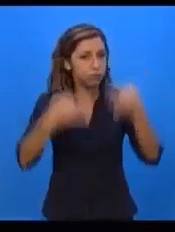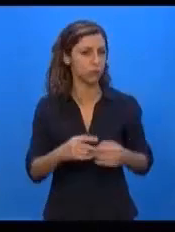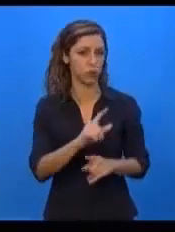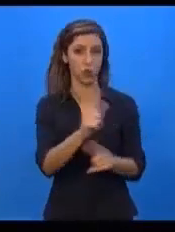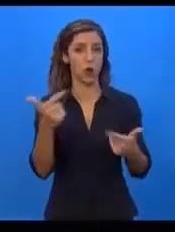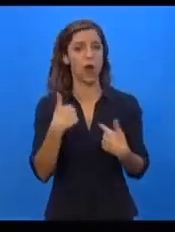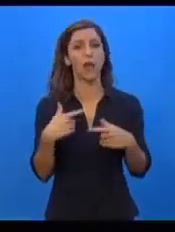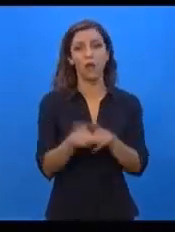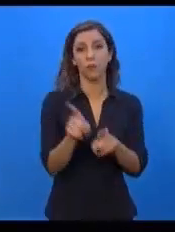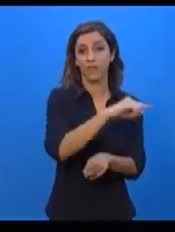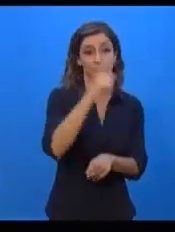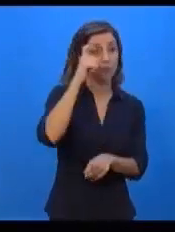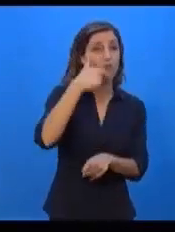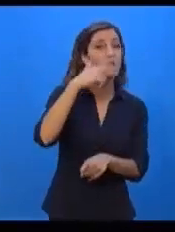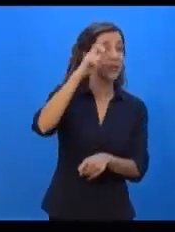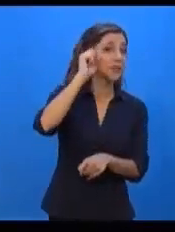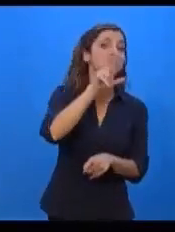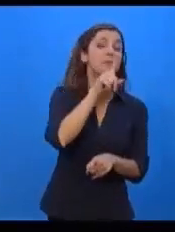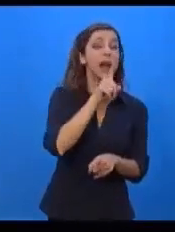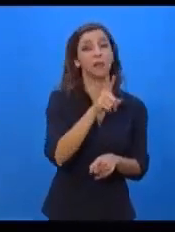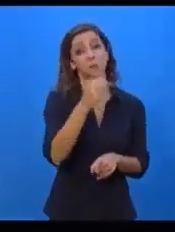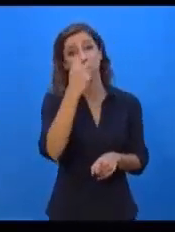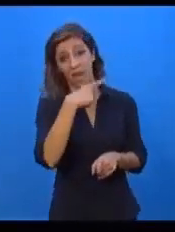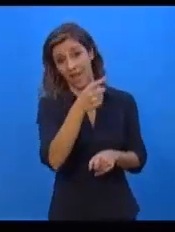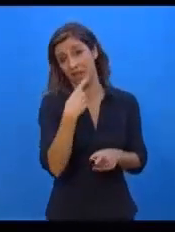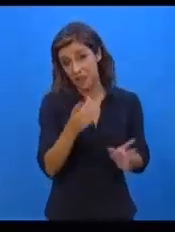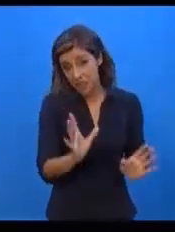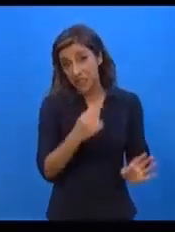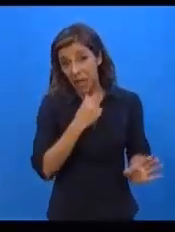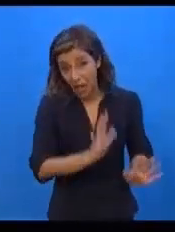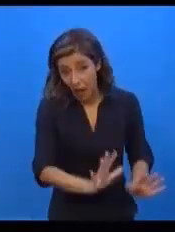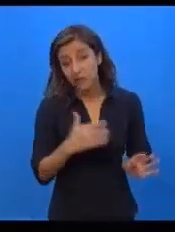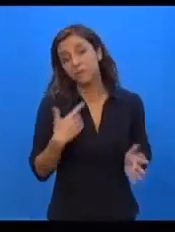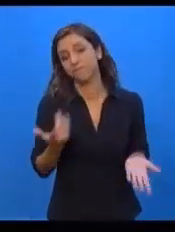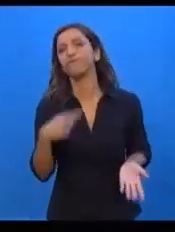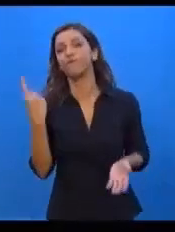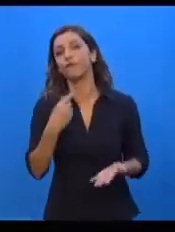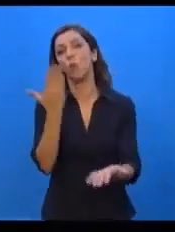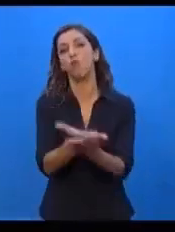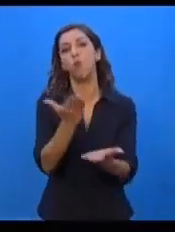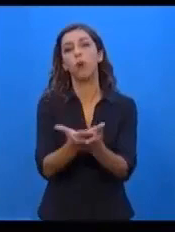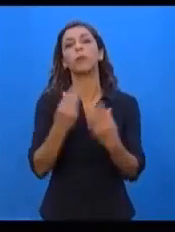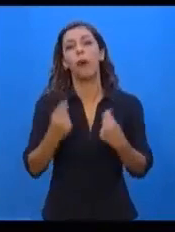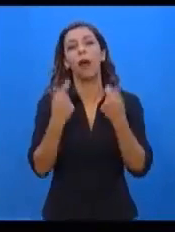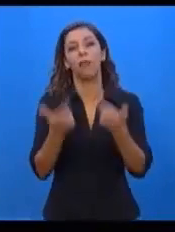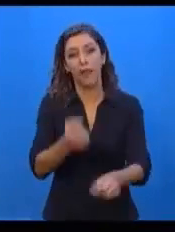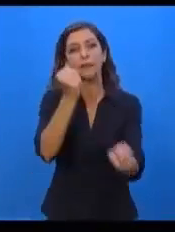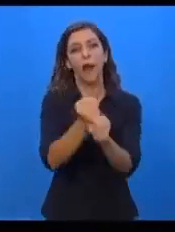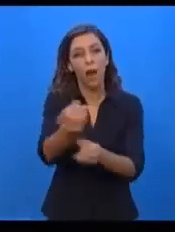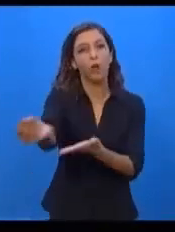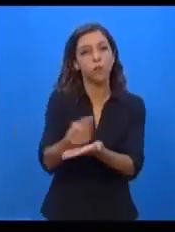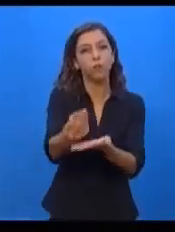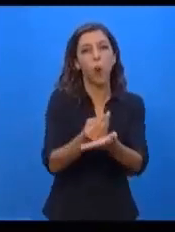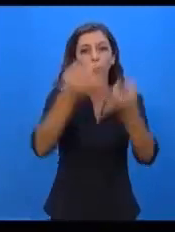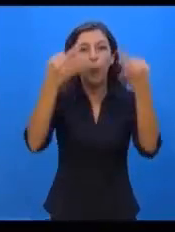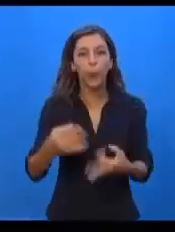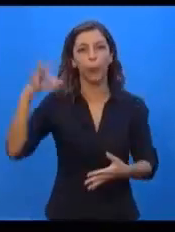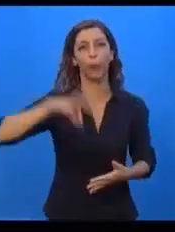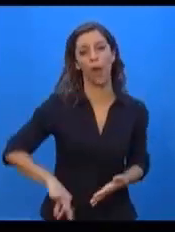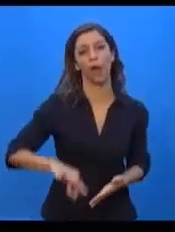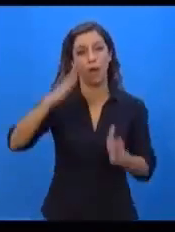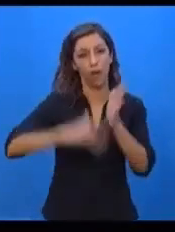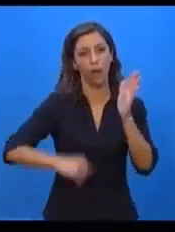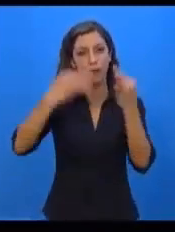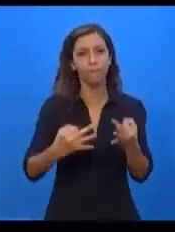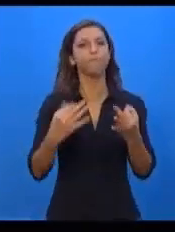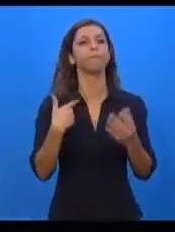es ver lo que quieren macri por eso nosotros hemos hecho propuestas para generar empleo genuino para que toda la juventud tenga